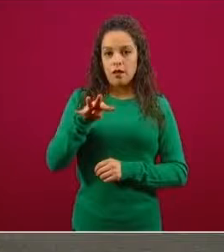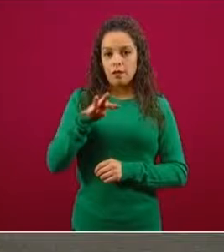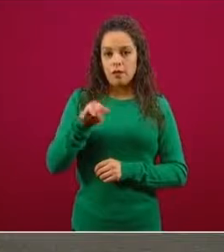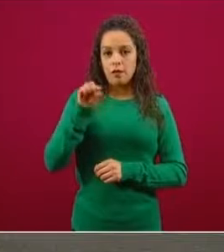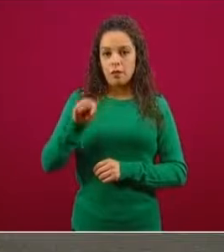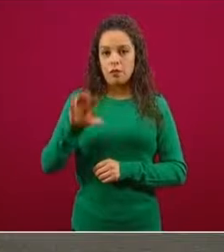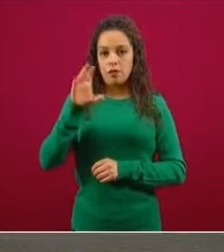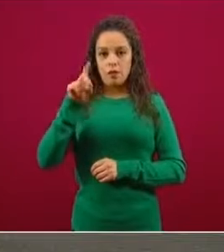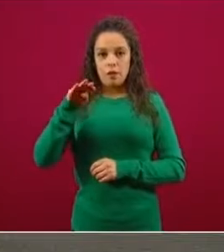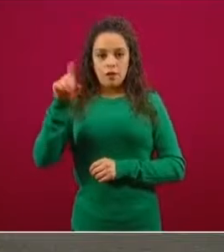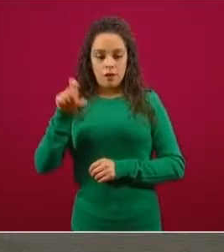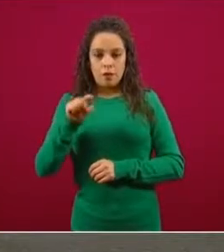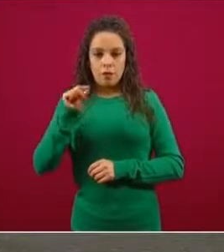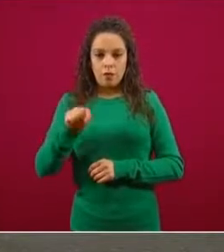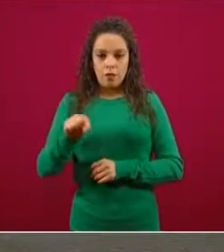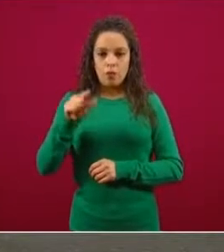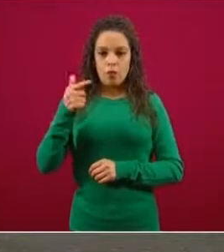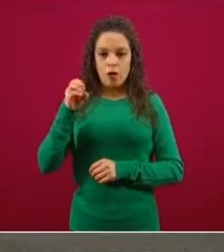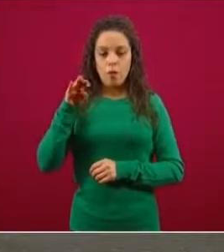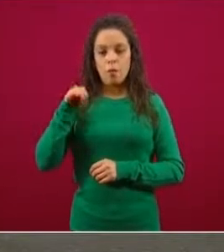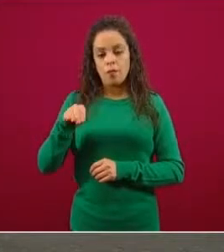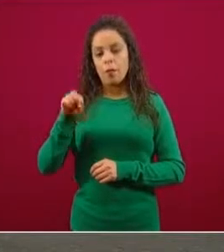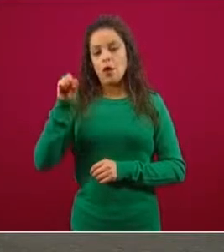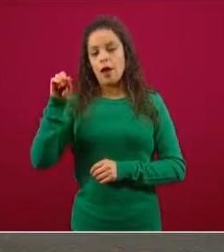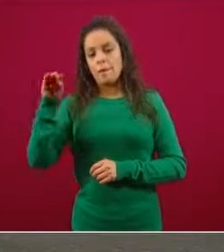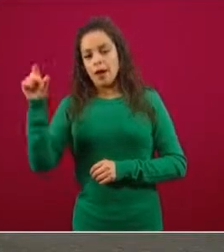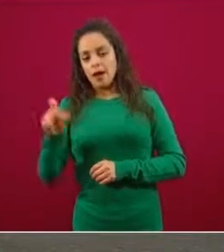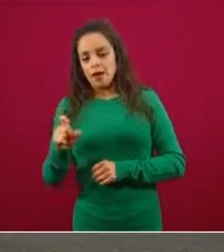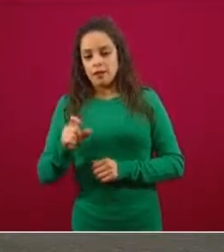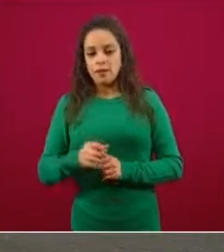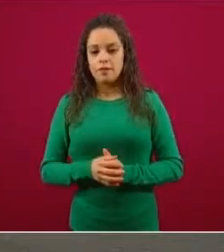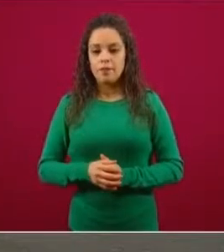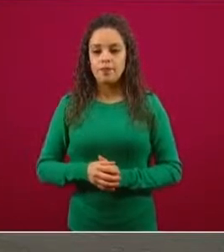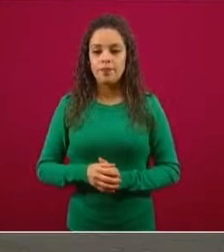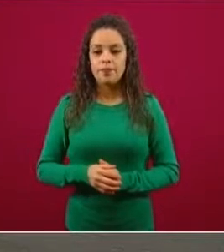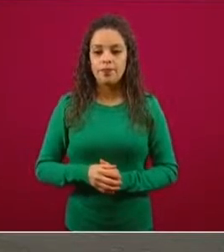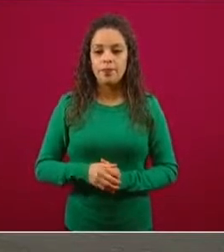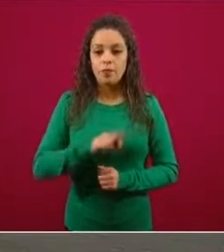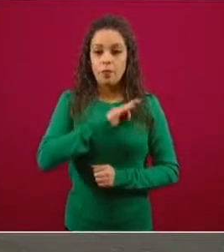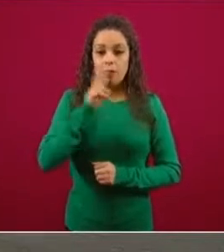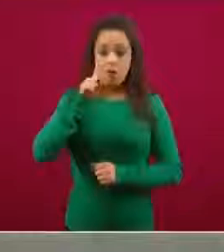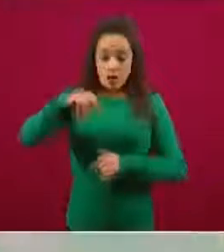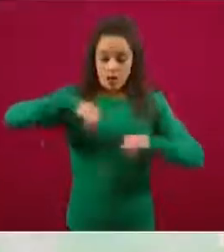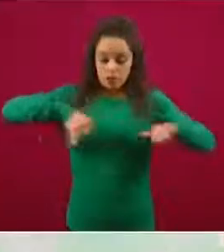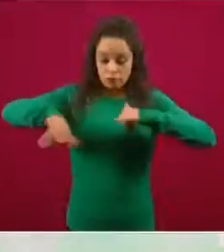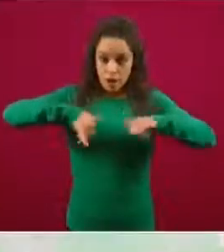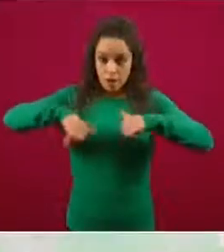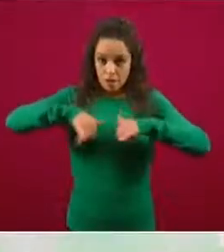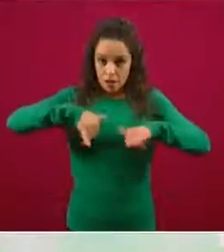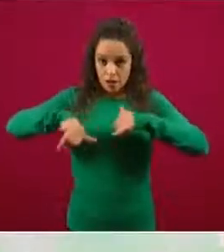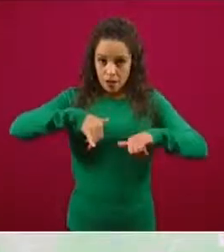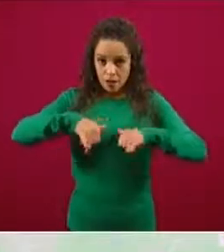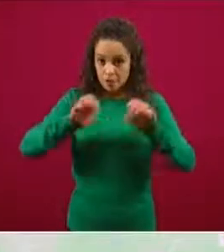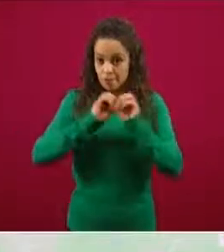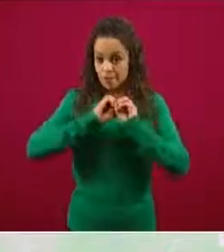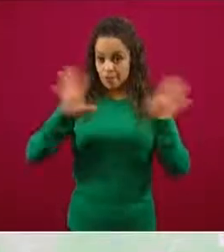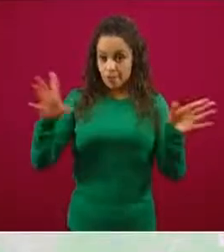covid19.cdmx.gov.mx, ahí hay varios temas y ahí pueden entrar a este mapa, a